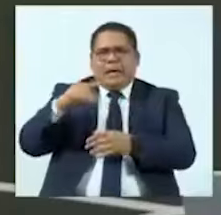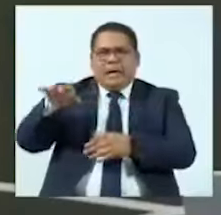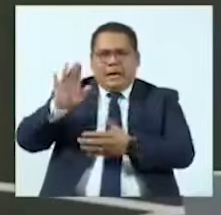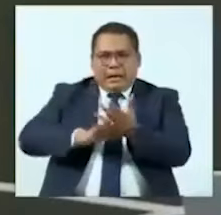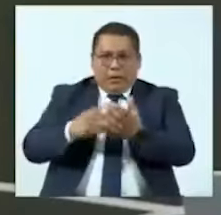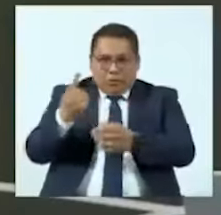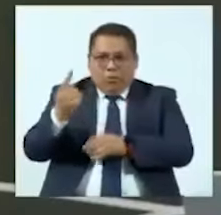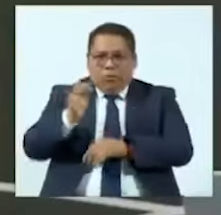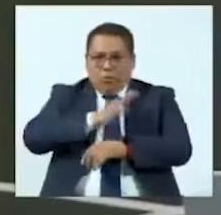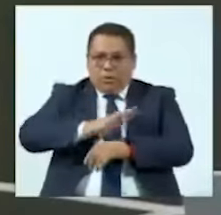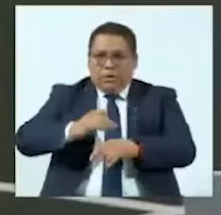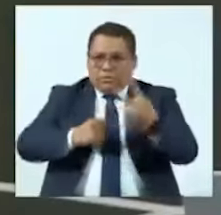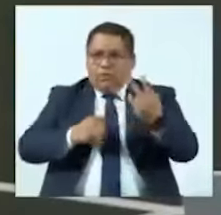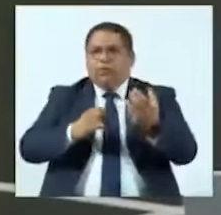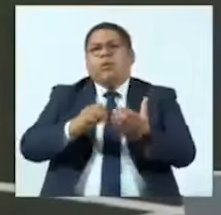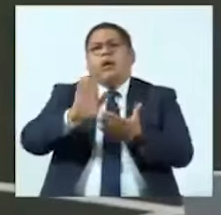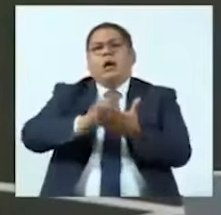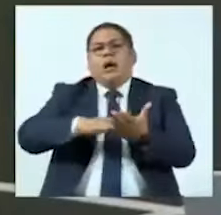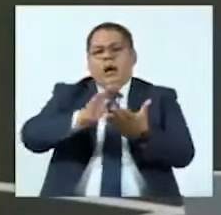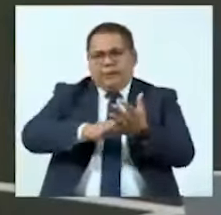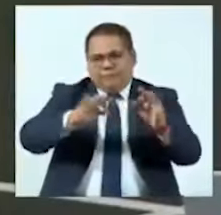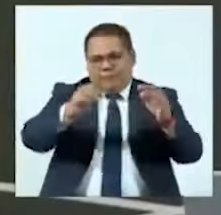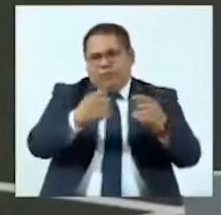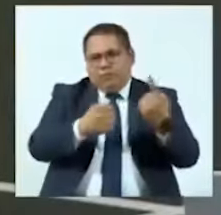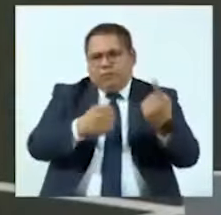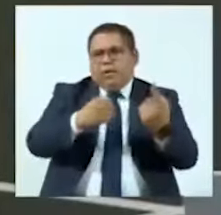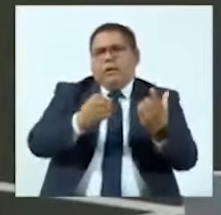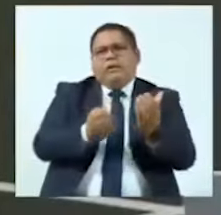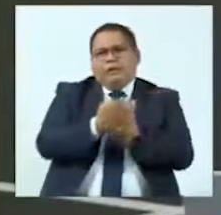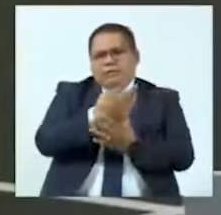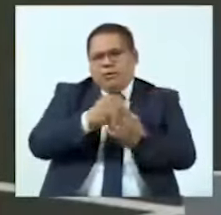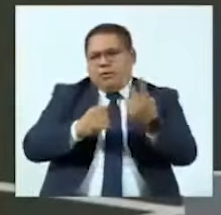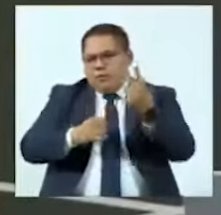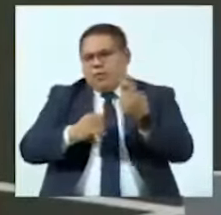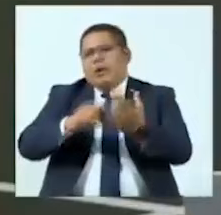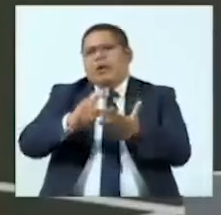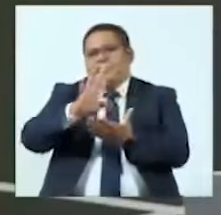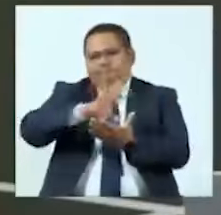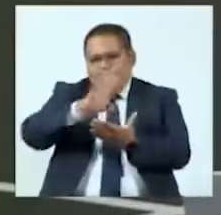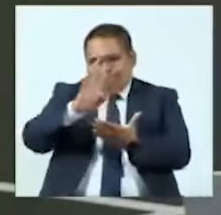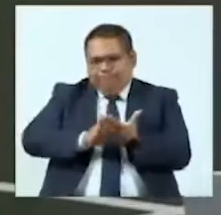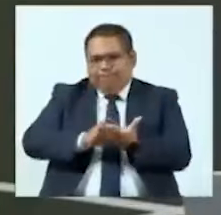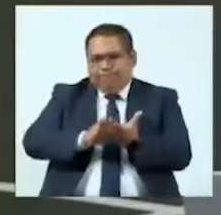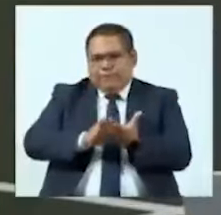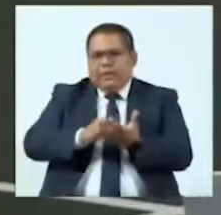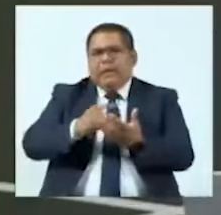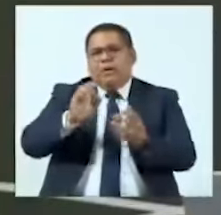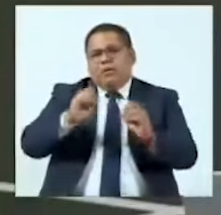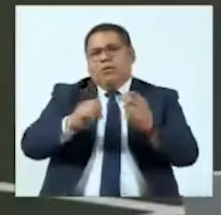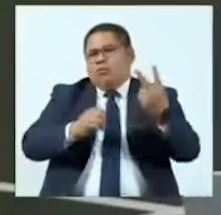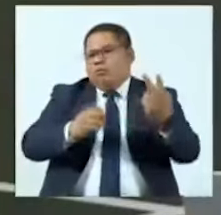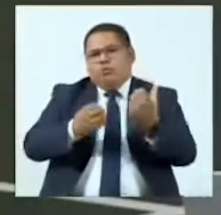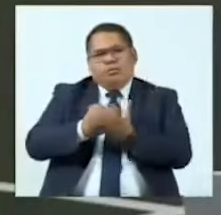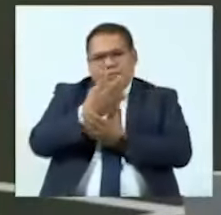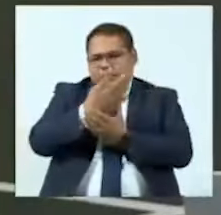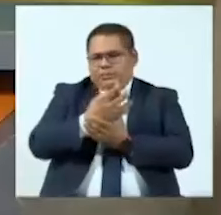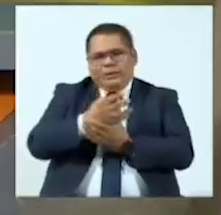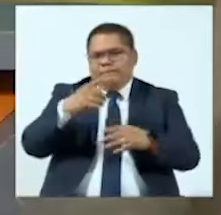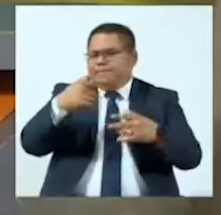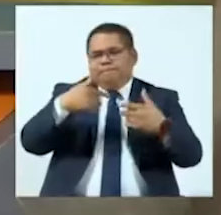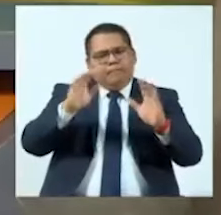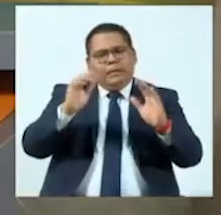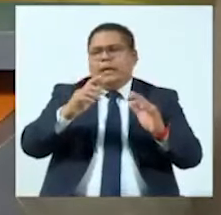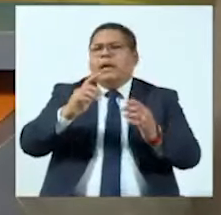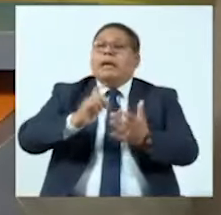actas y esas actas puede ser una de nacimiento y una de matrimonio o Necesito dos de nacimiento dos de nacimiento como la gente las los requiera